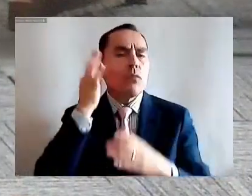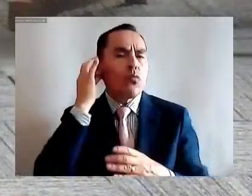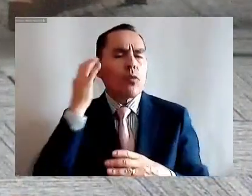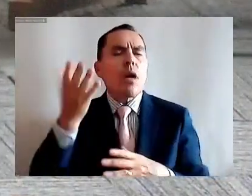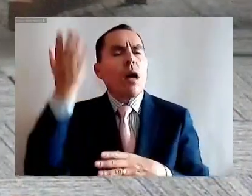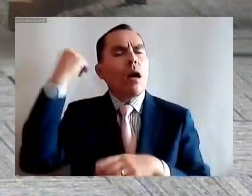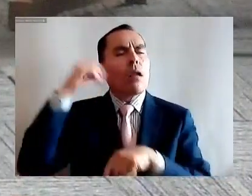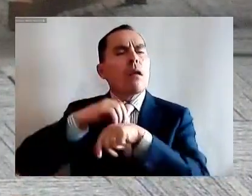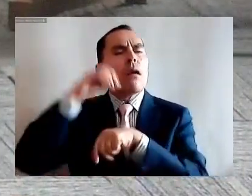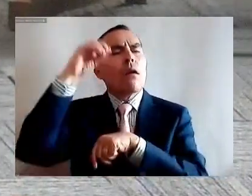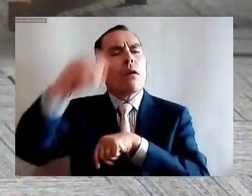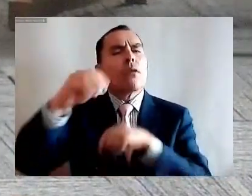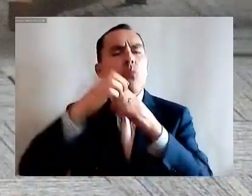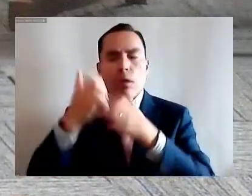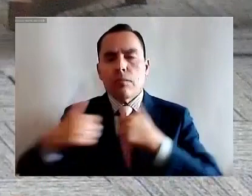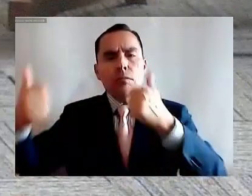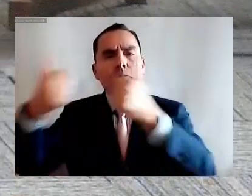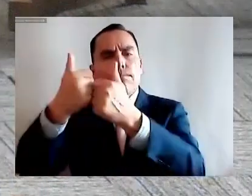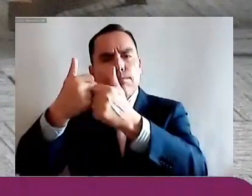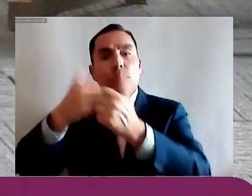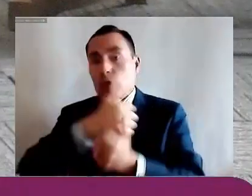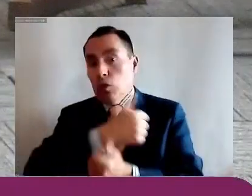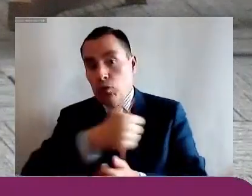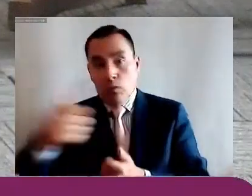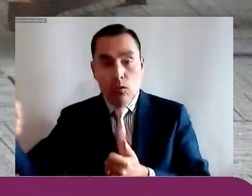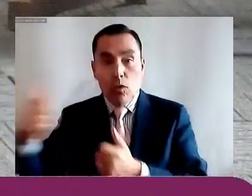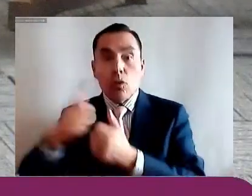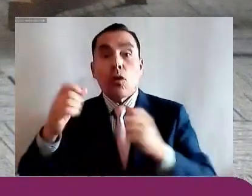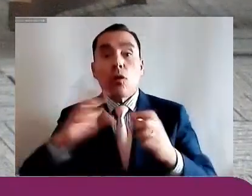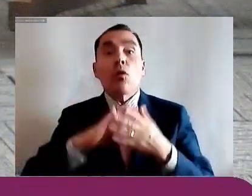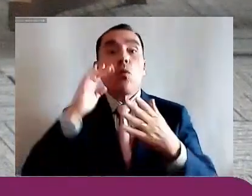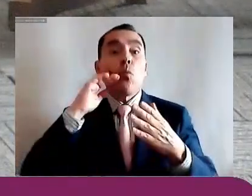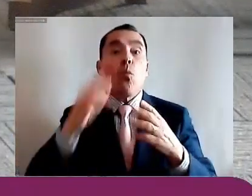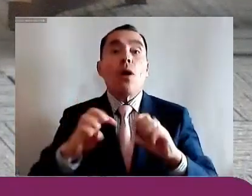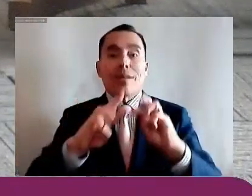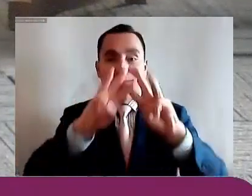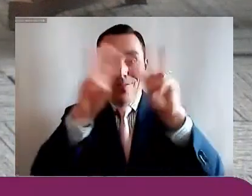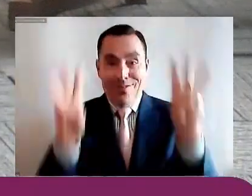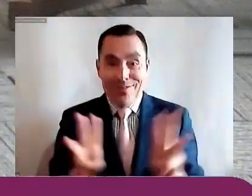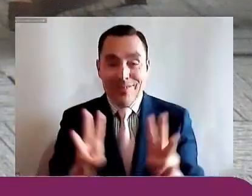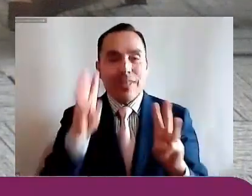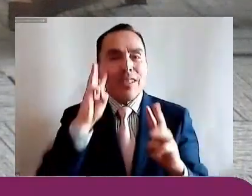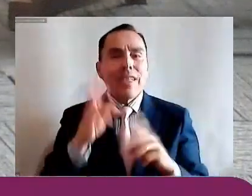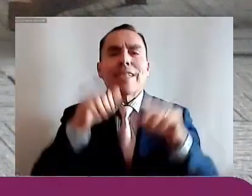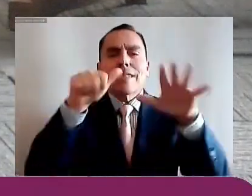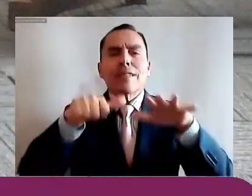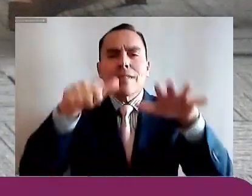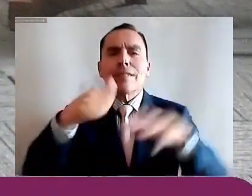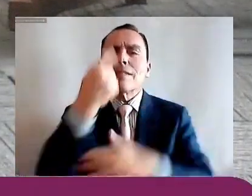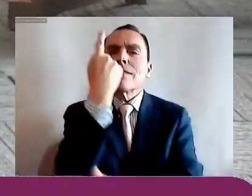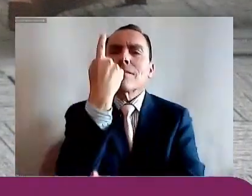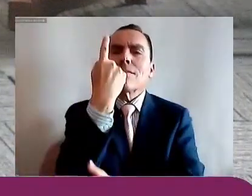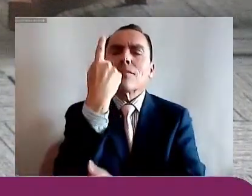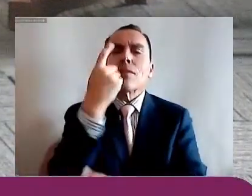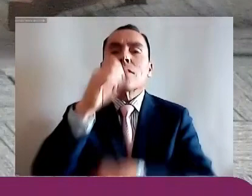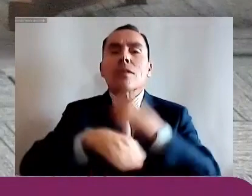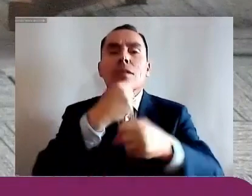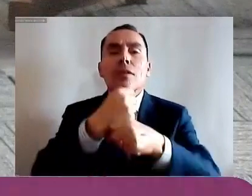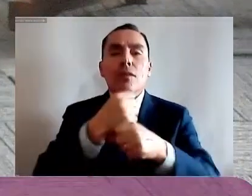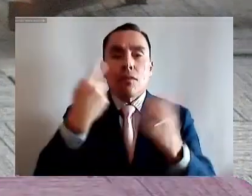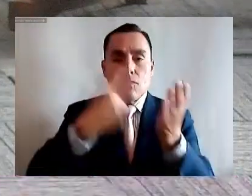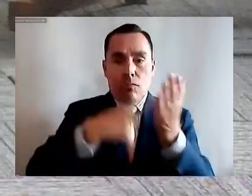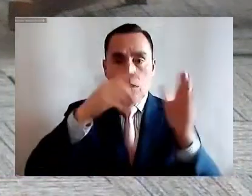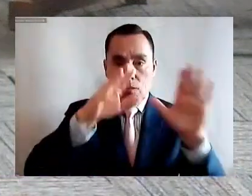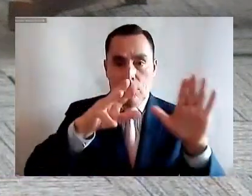la Asamblea Plenaria de la Organización de Naciones Unidas el 16 de diciembre del año